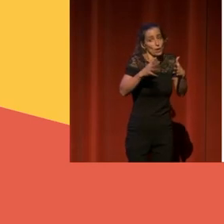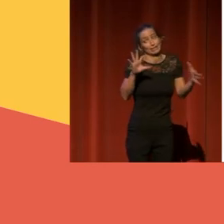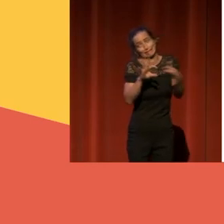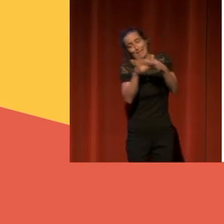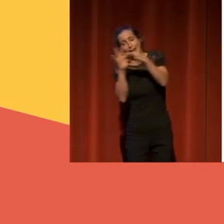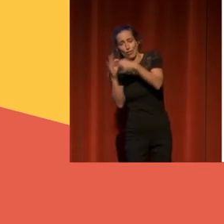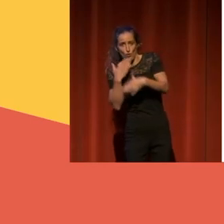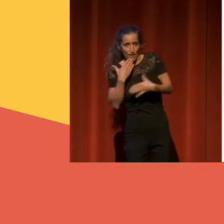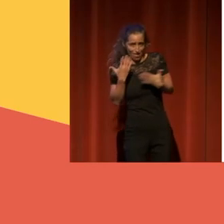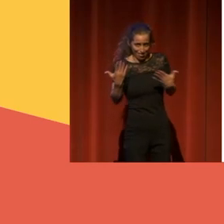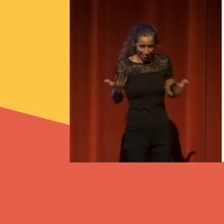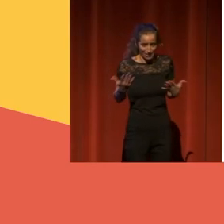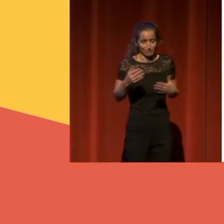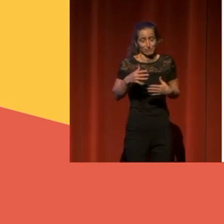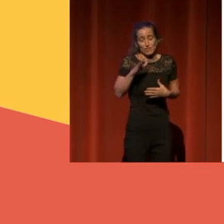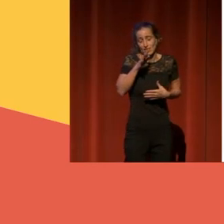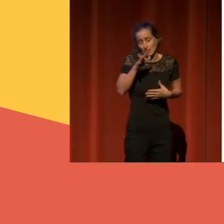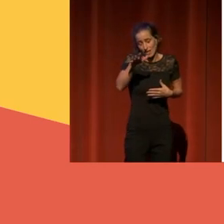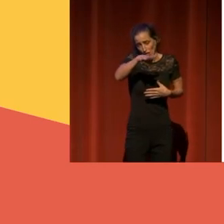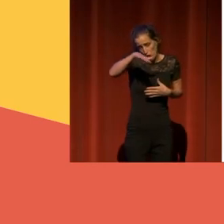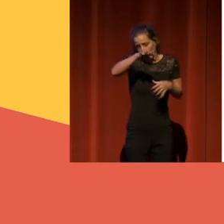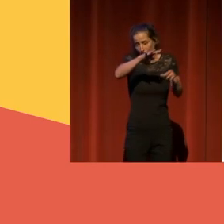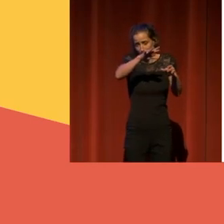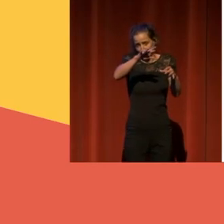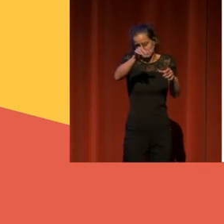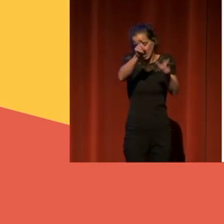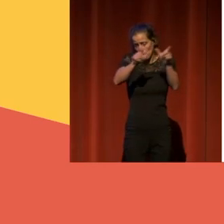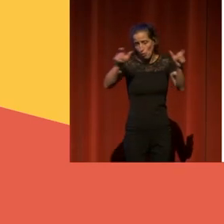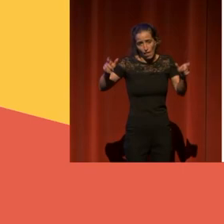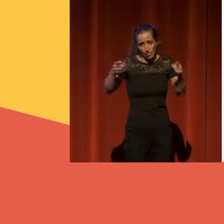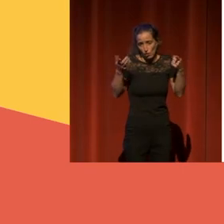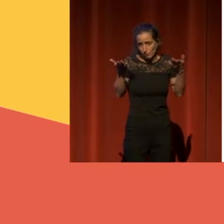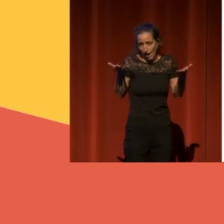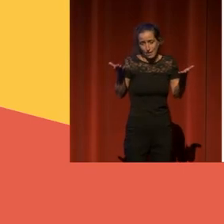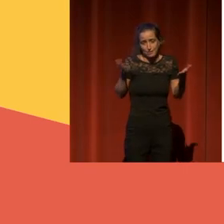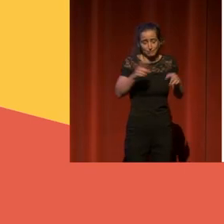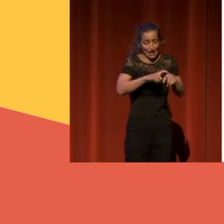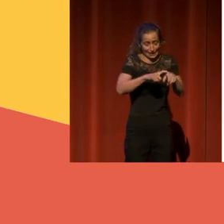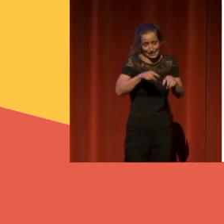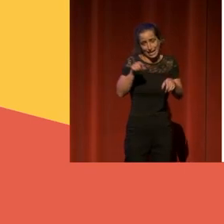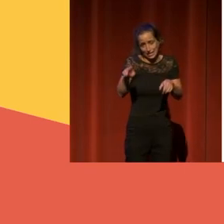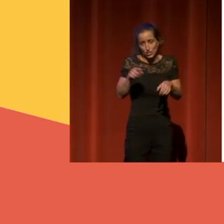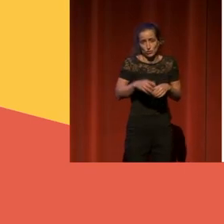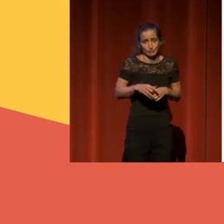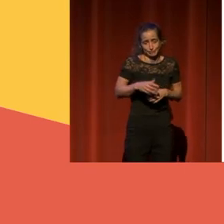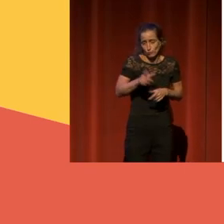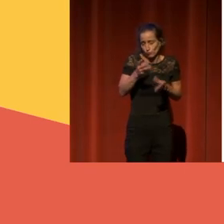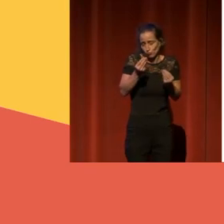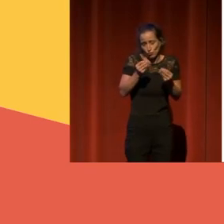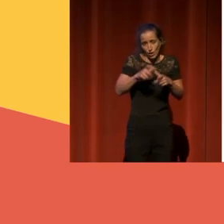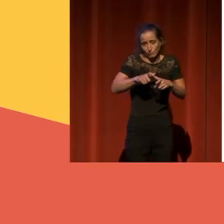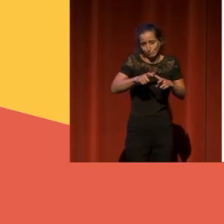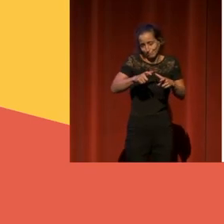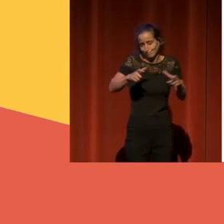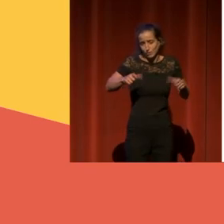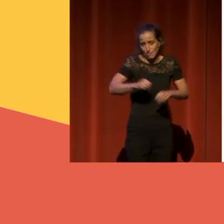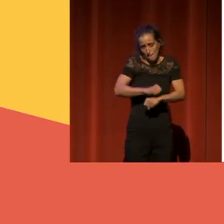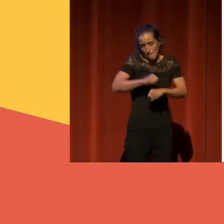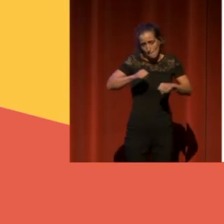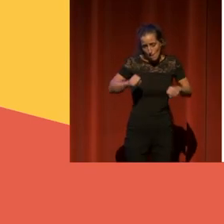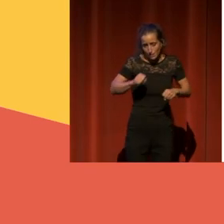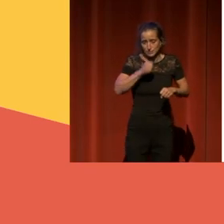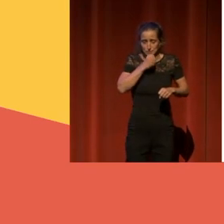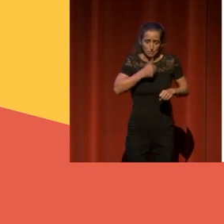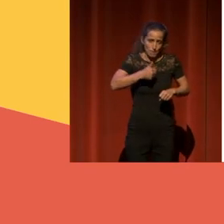están en estos núcleos de población que tienen, como os digo, estas características pues de población envejecida, de poca población y